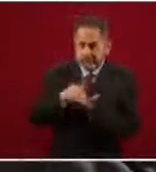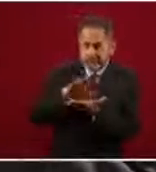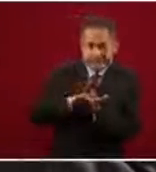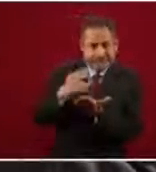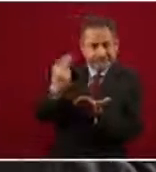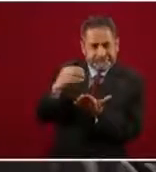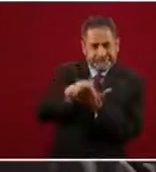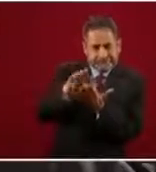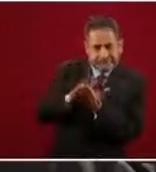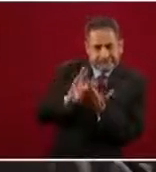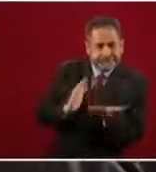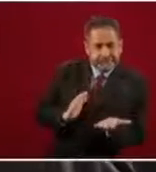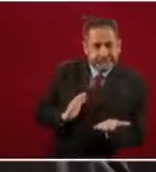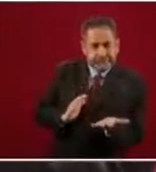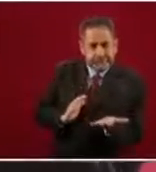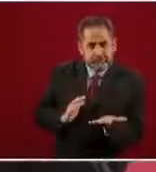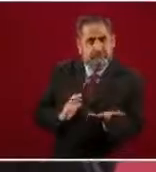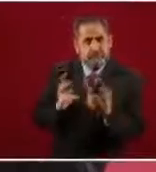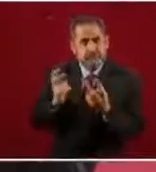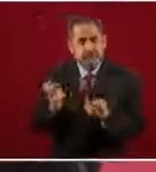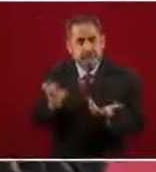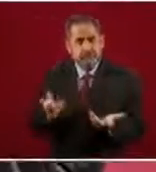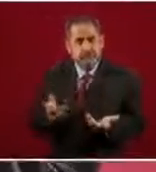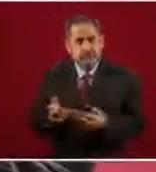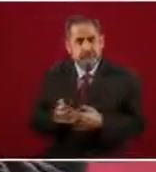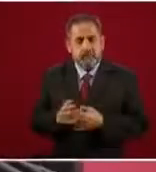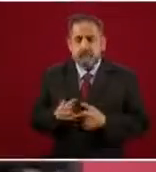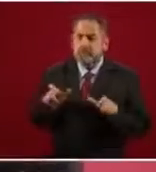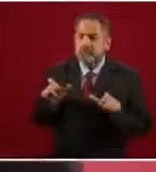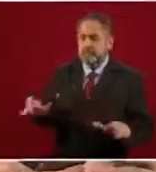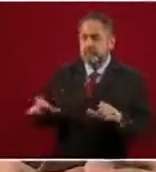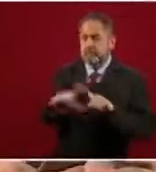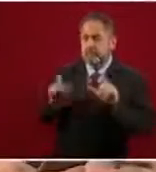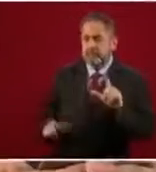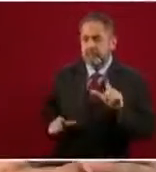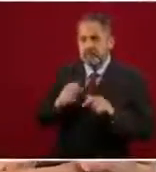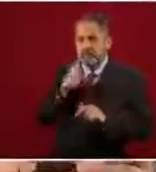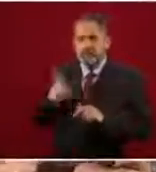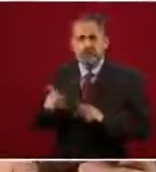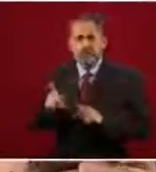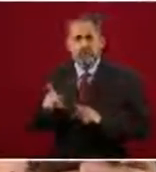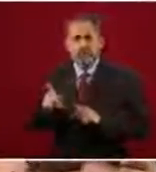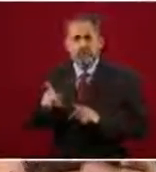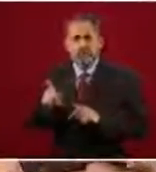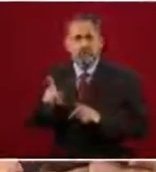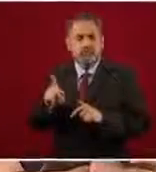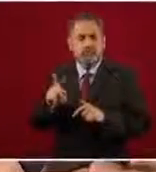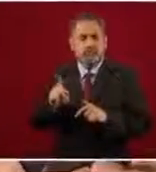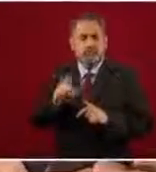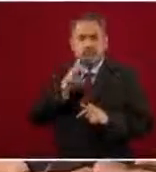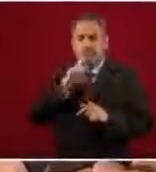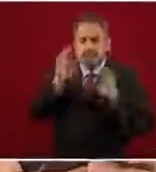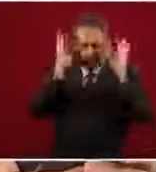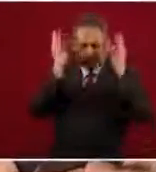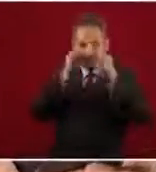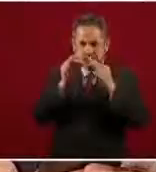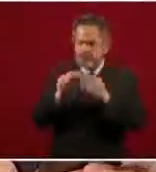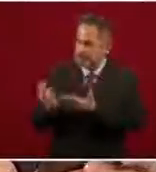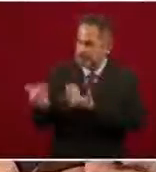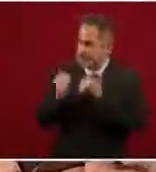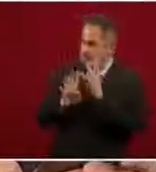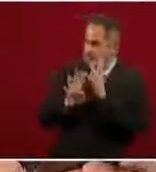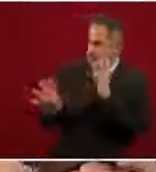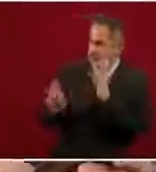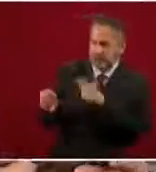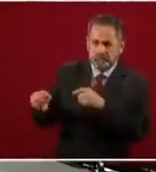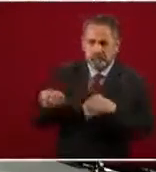registrarte. O sea, Por eso lo planteo de que y en vez de tener guardias nacionales, ¿por qué no tenemos a miles de personales de migración para que entren de manera ordenada?